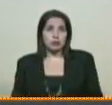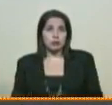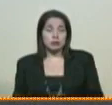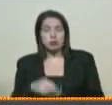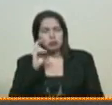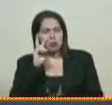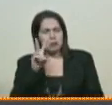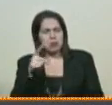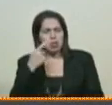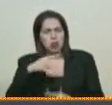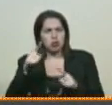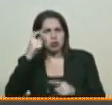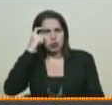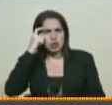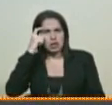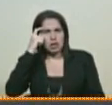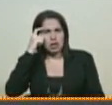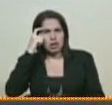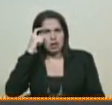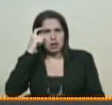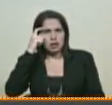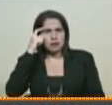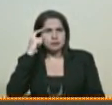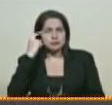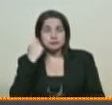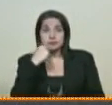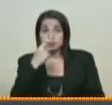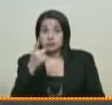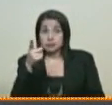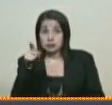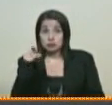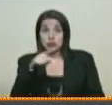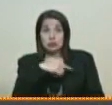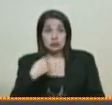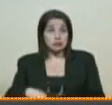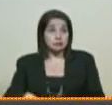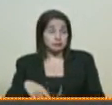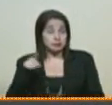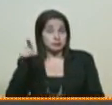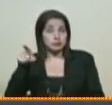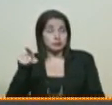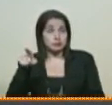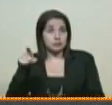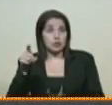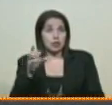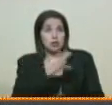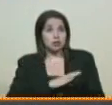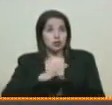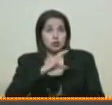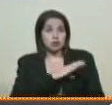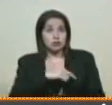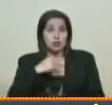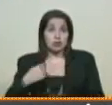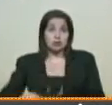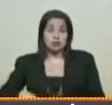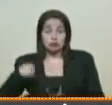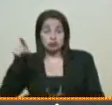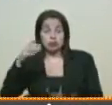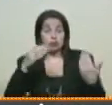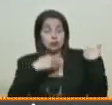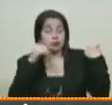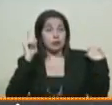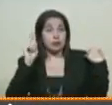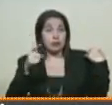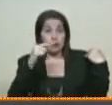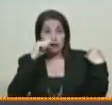día, compañero Ricardo Menéndez, usted es chino, presidente de la Comisión China-Venezuela, es su responsabilidad, y